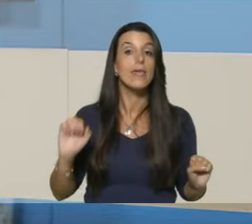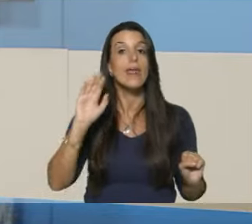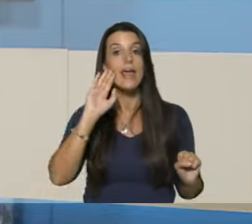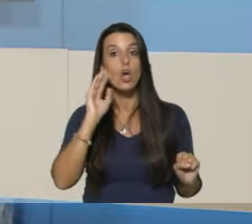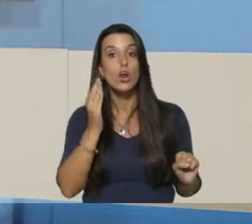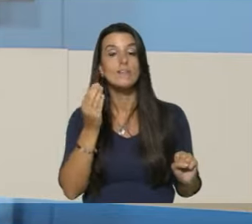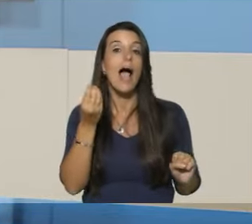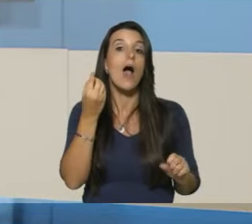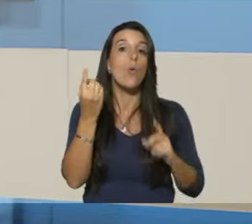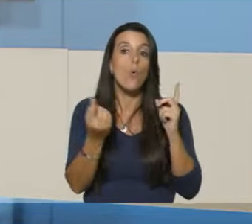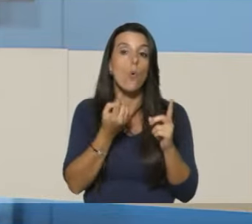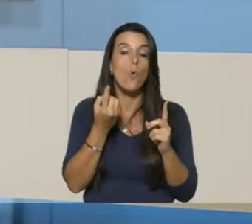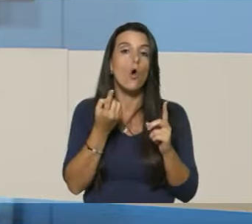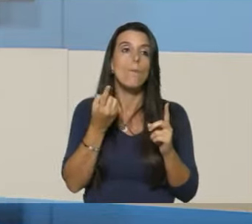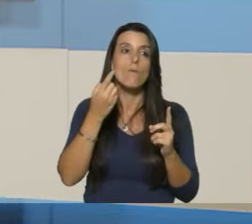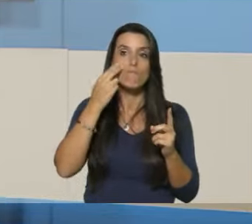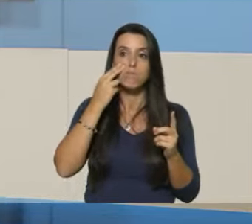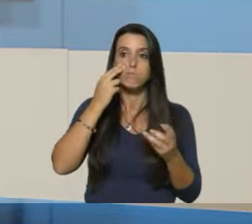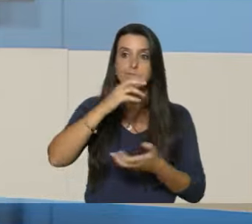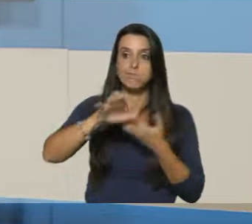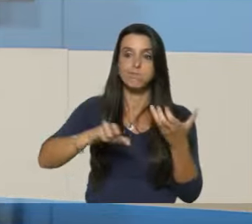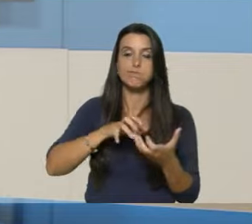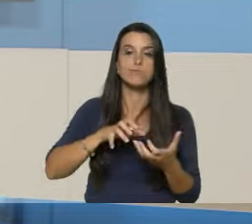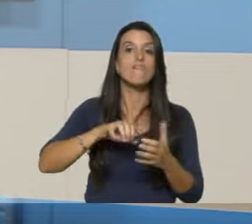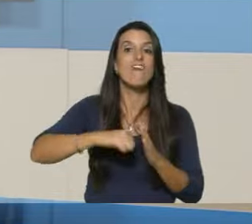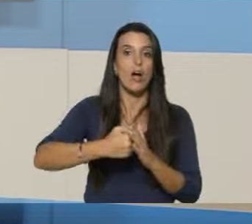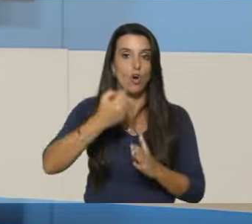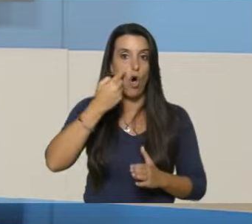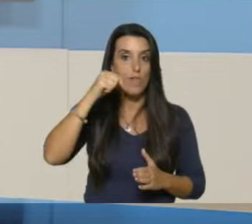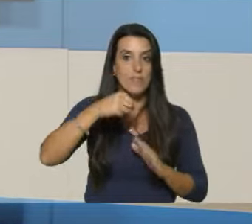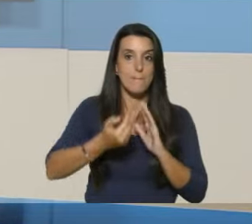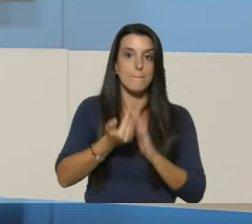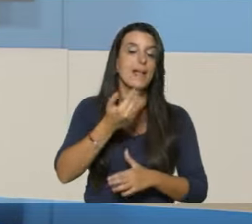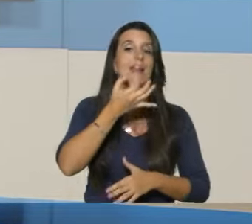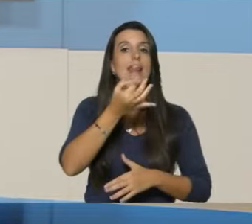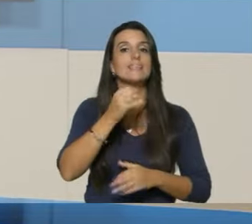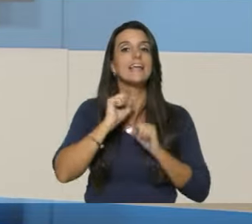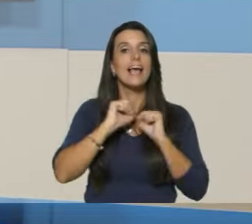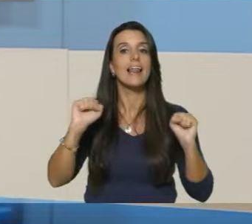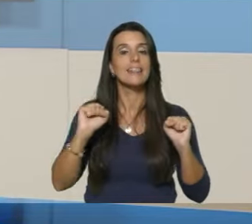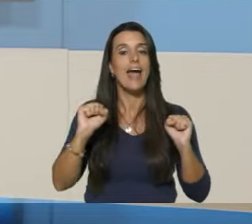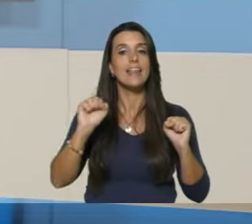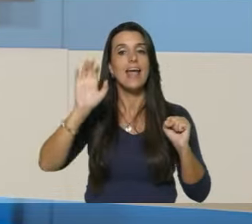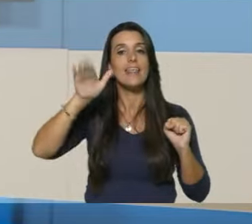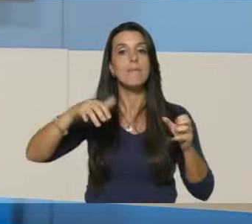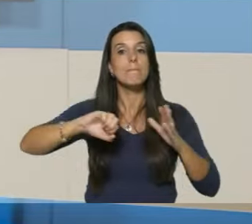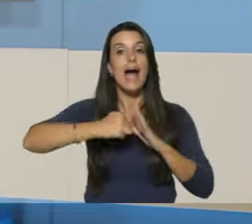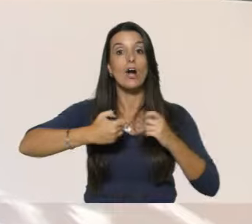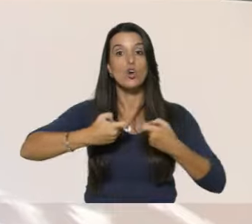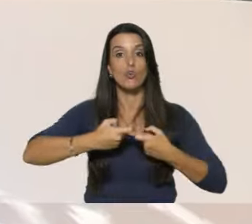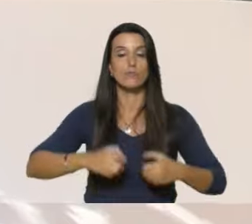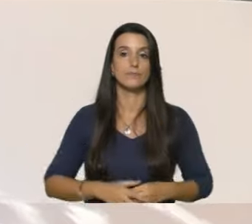a eventualmente una conflictividad en la banca hablamos esta mañana con la secretaria ejecutiva de la asociación de